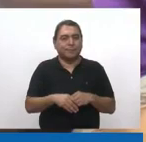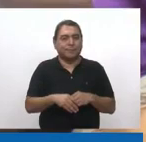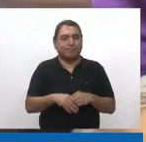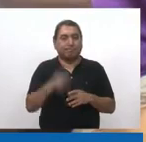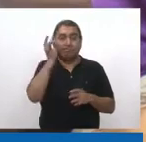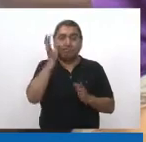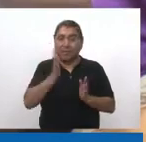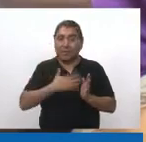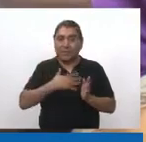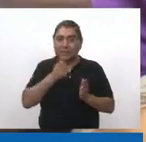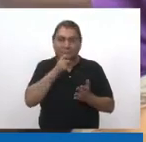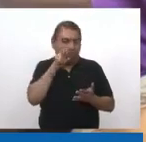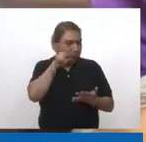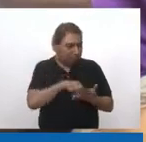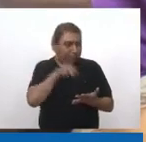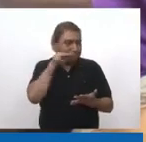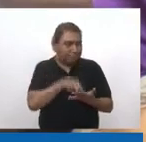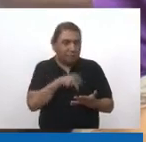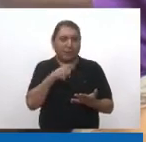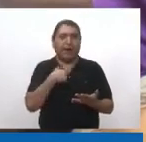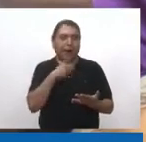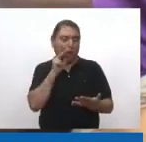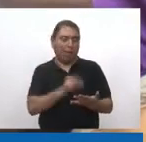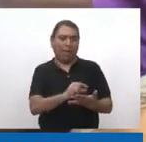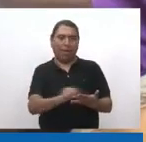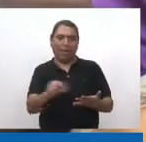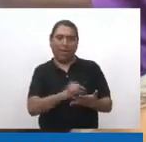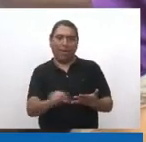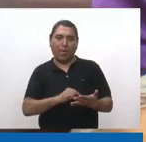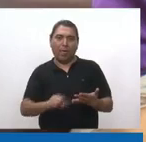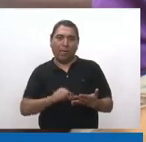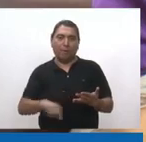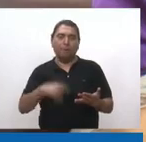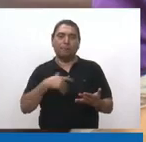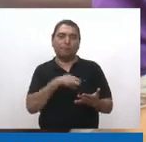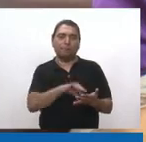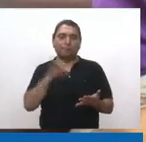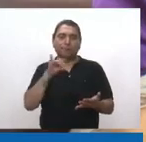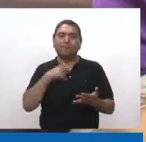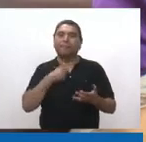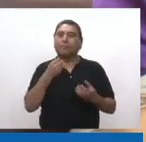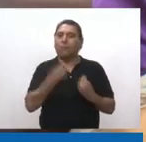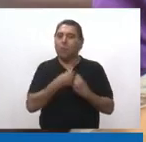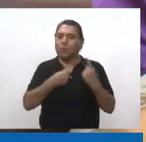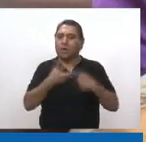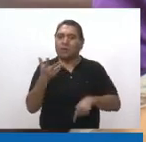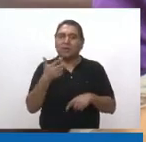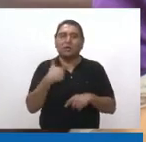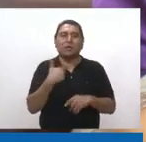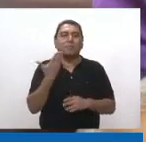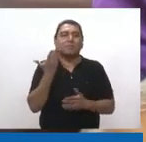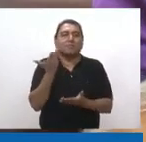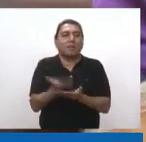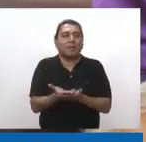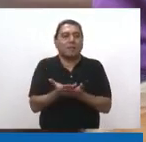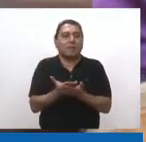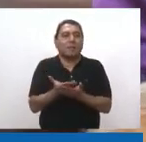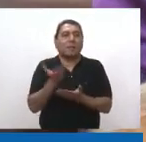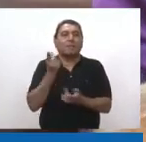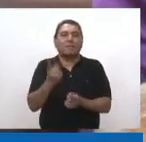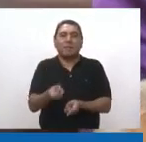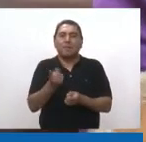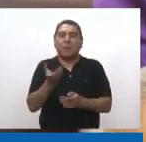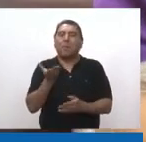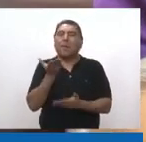Perdónenme si voy mirando, pero quiero ir sacando partes porque mucho ya se ha dicho, incluso cuando planteé el pedido de tratamiento